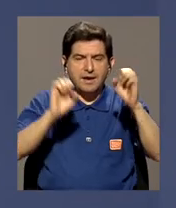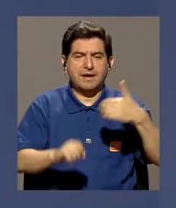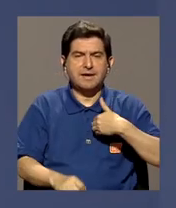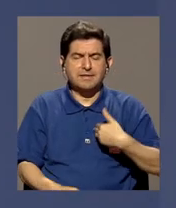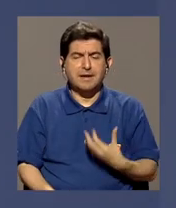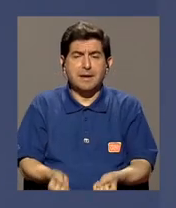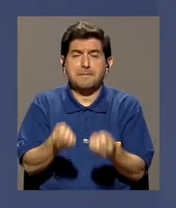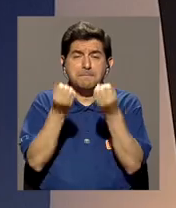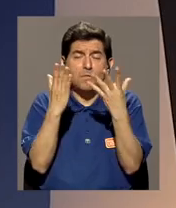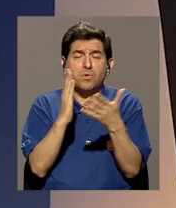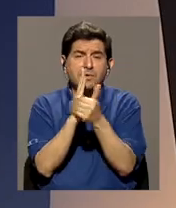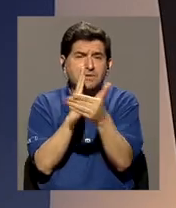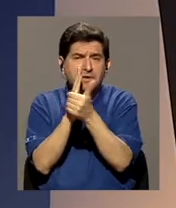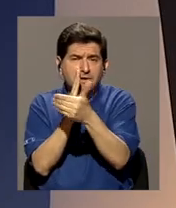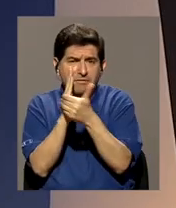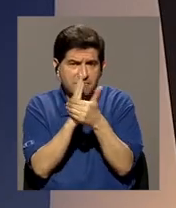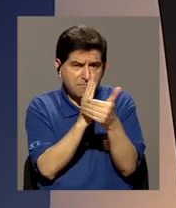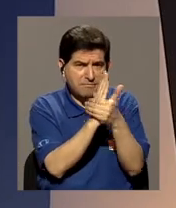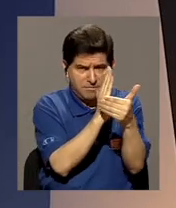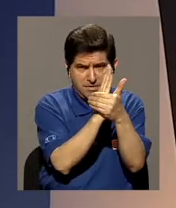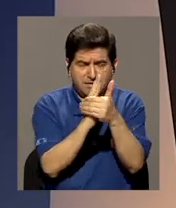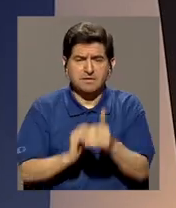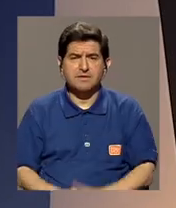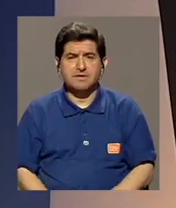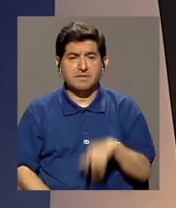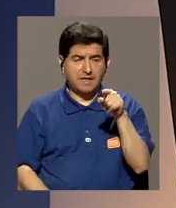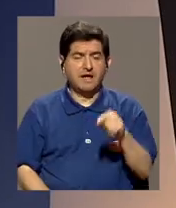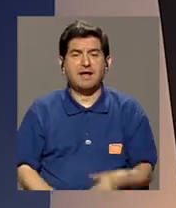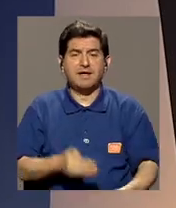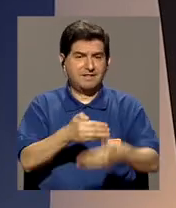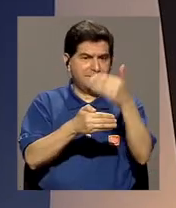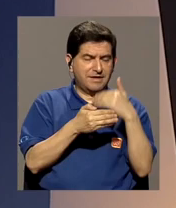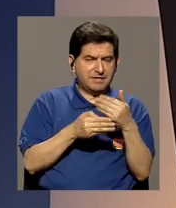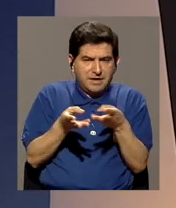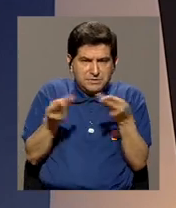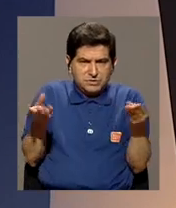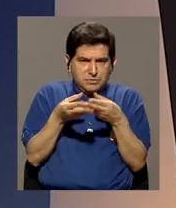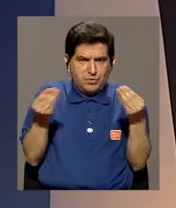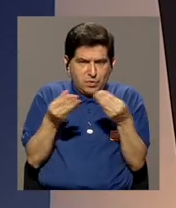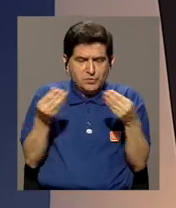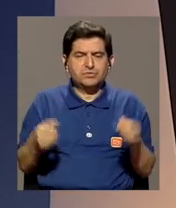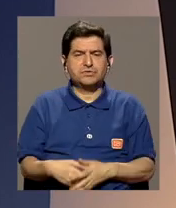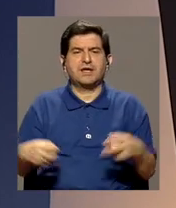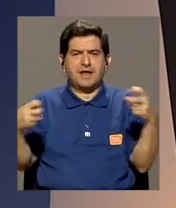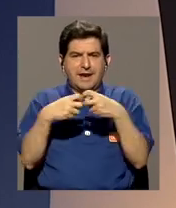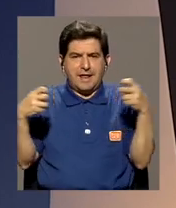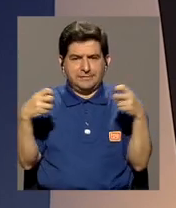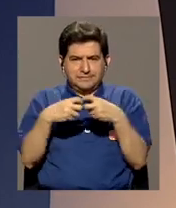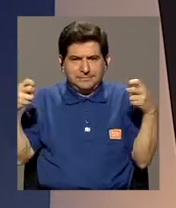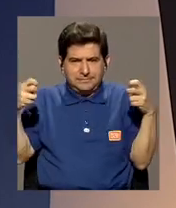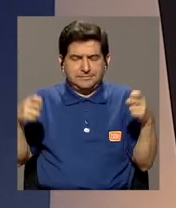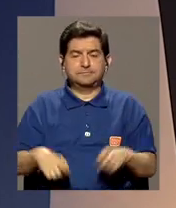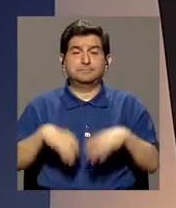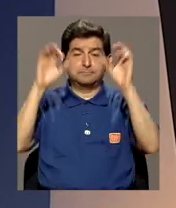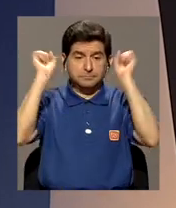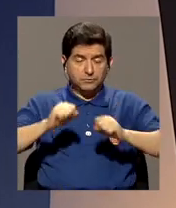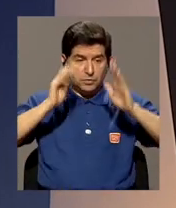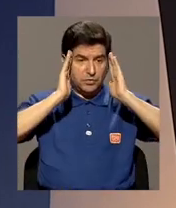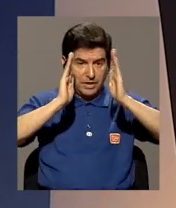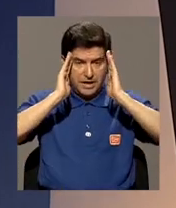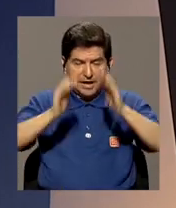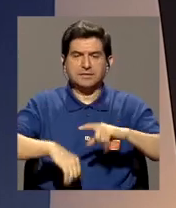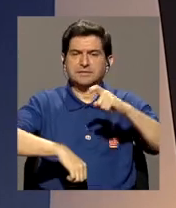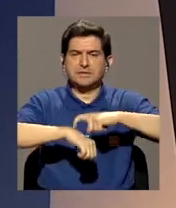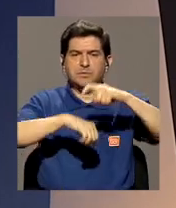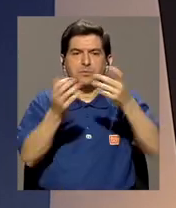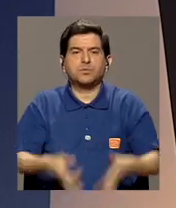tener una gran capacidad esté detrás en generación de electricidad para poder atender